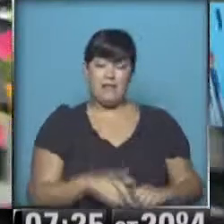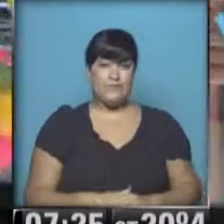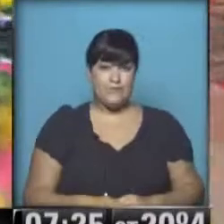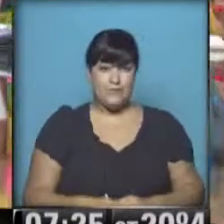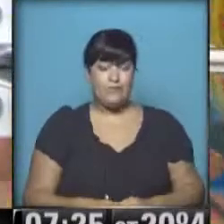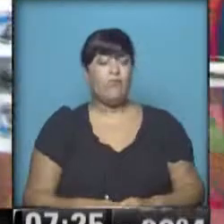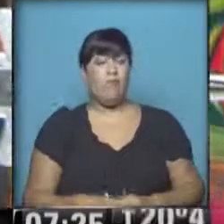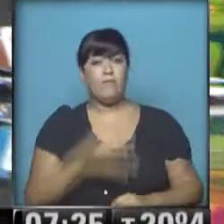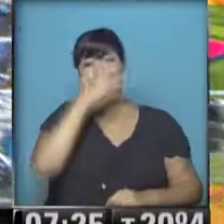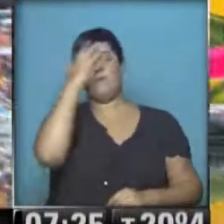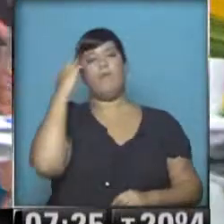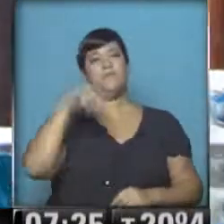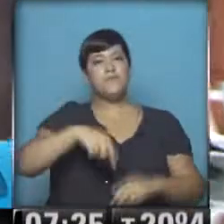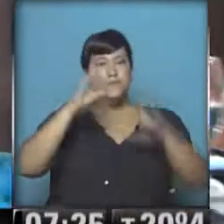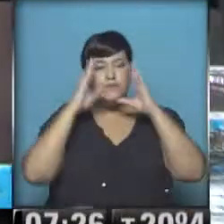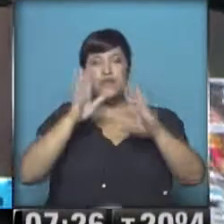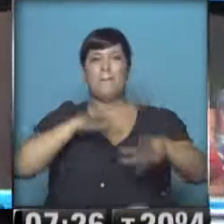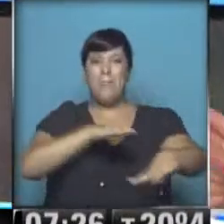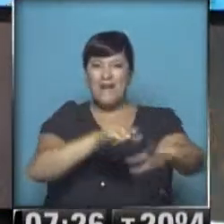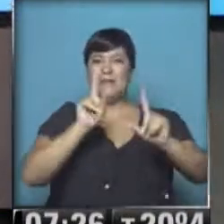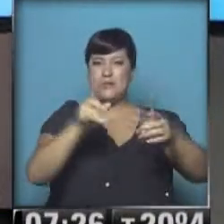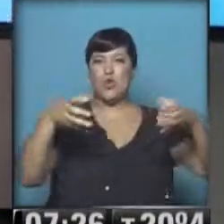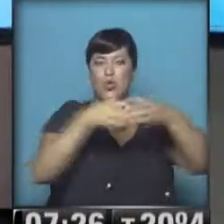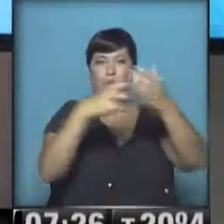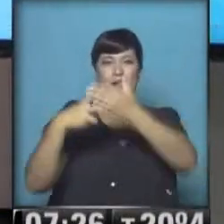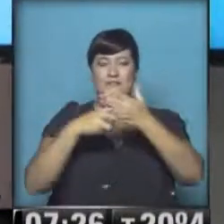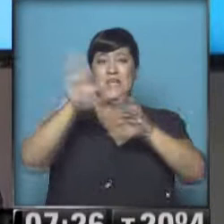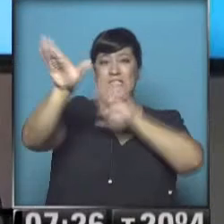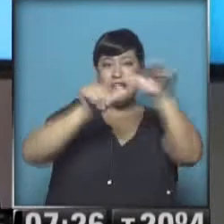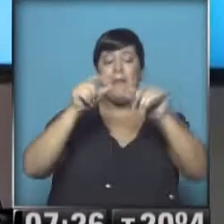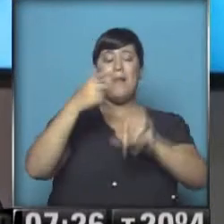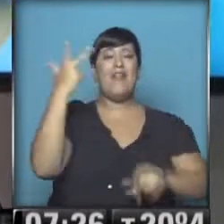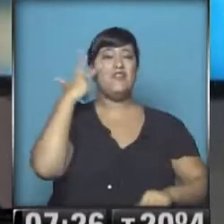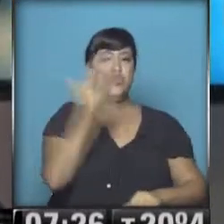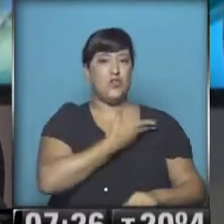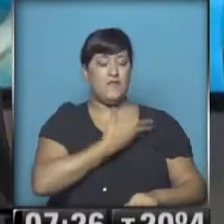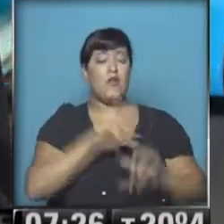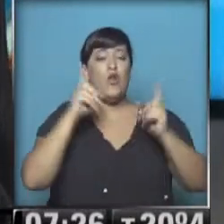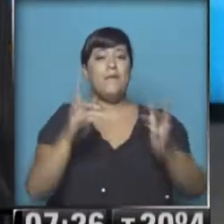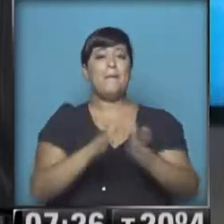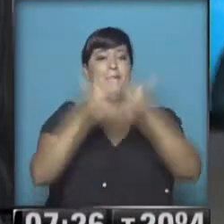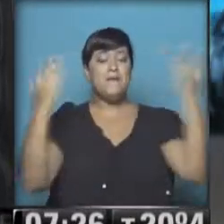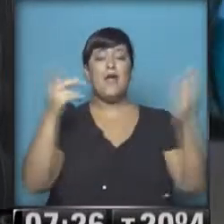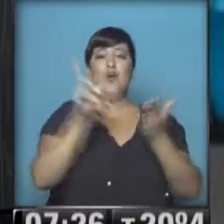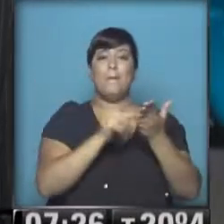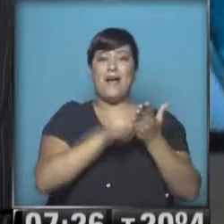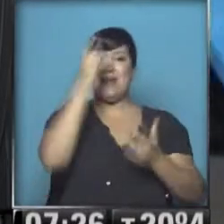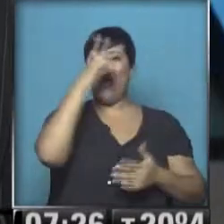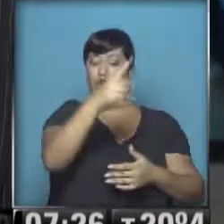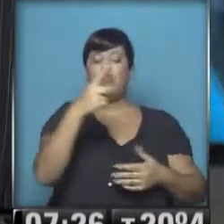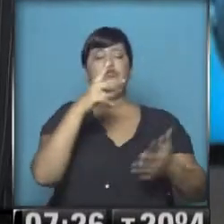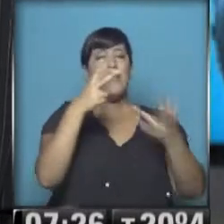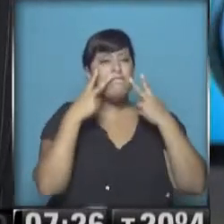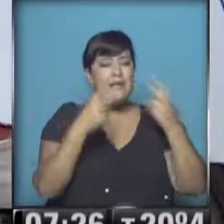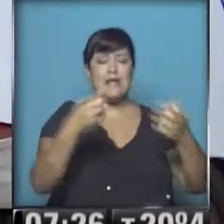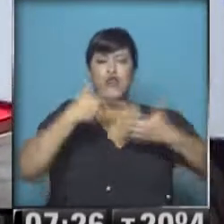Vamos a seguir ocupándonos de la marcha convocada por un grupo de fiscales para el 18 de febrero. Y el diario Página 12 ha revelado una investigación en